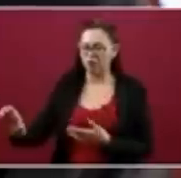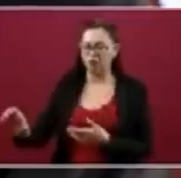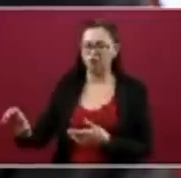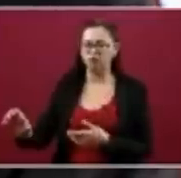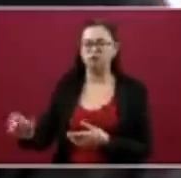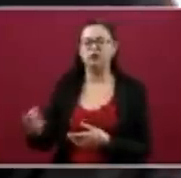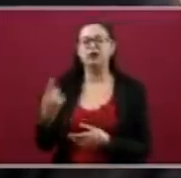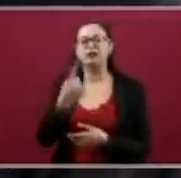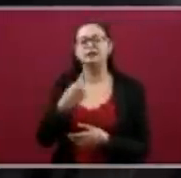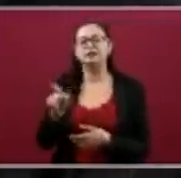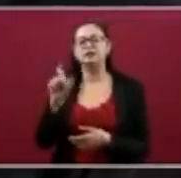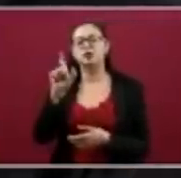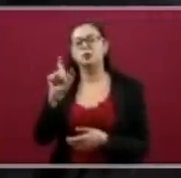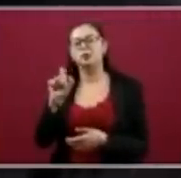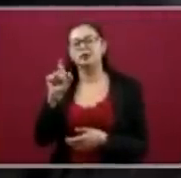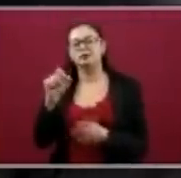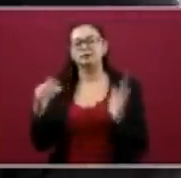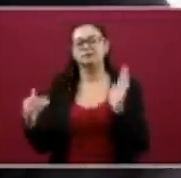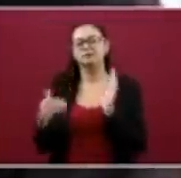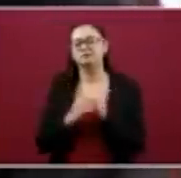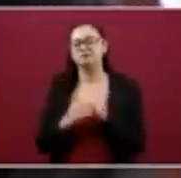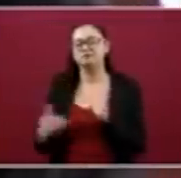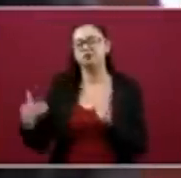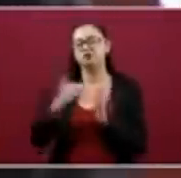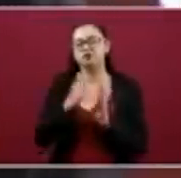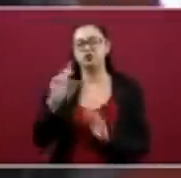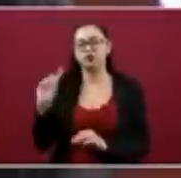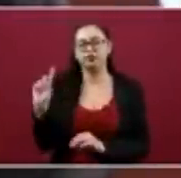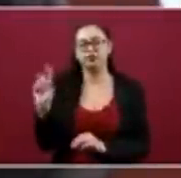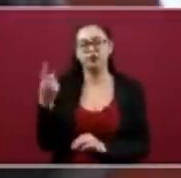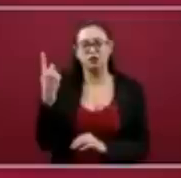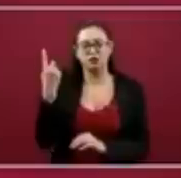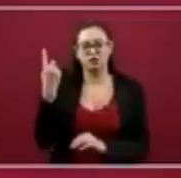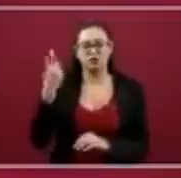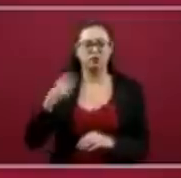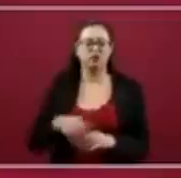en 120 millones de dólares.